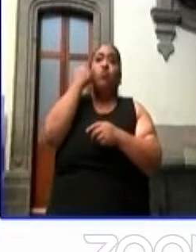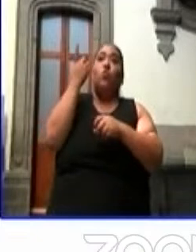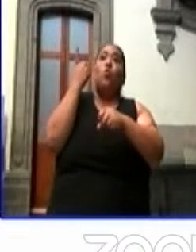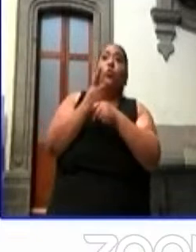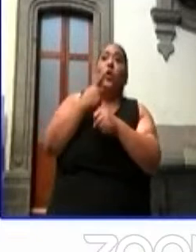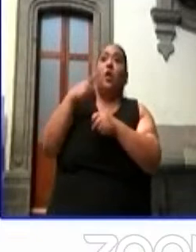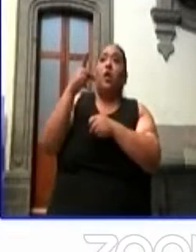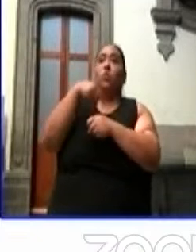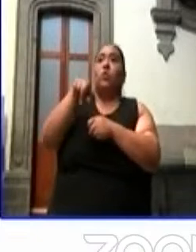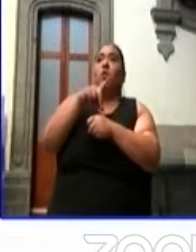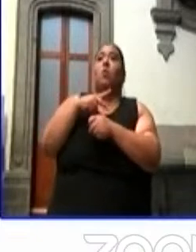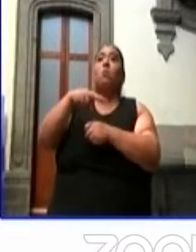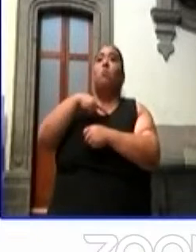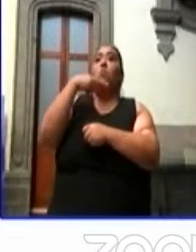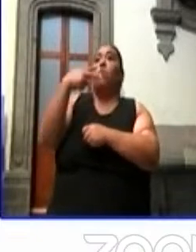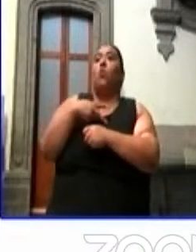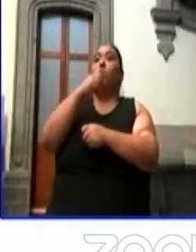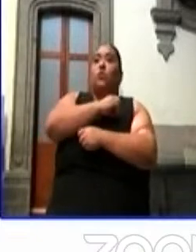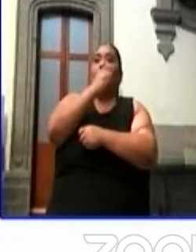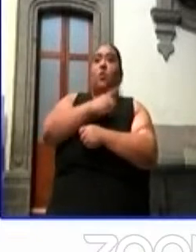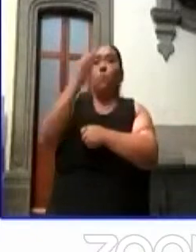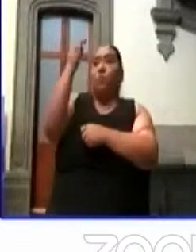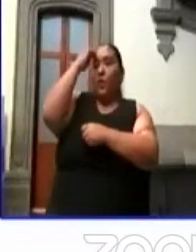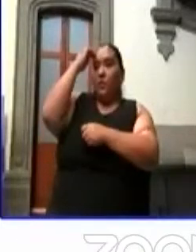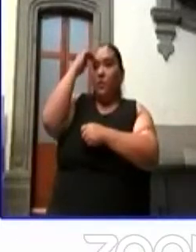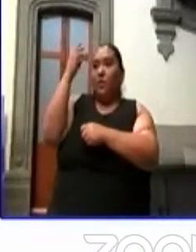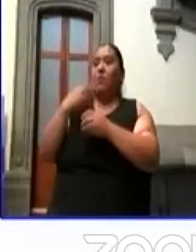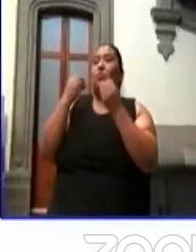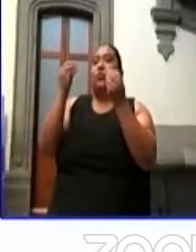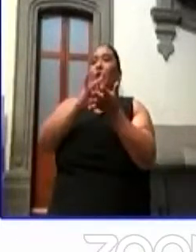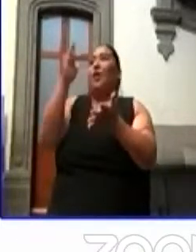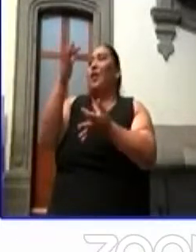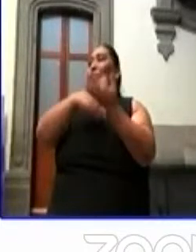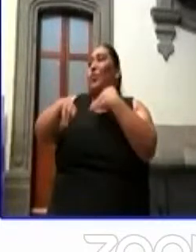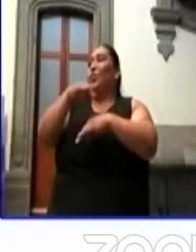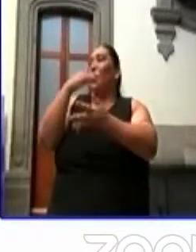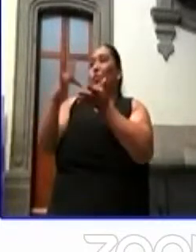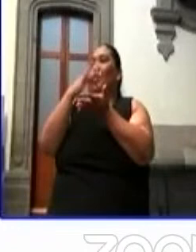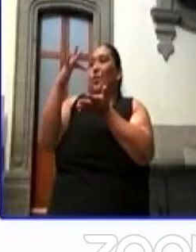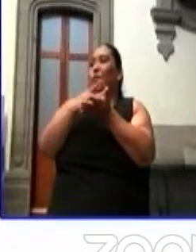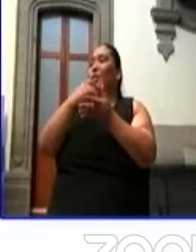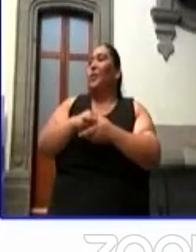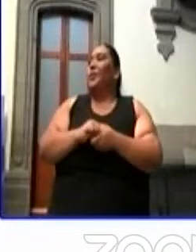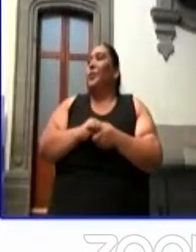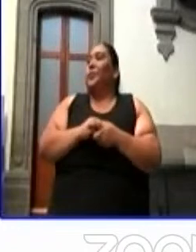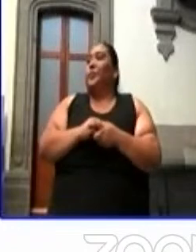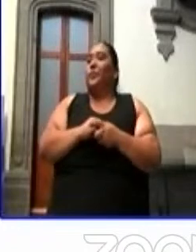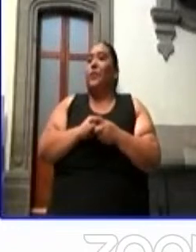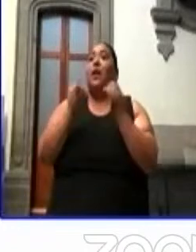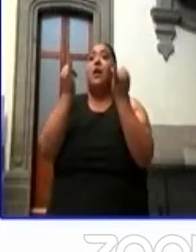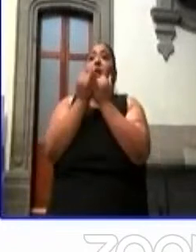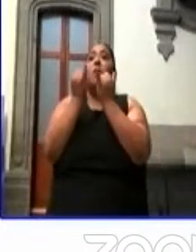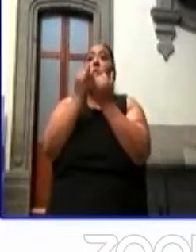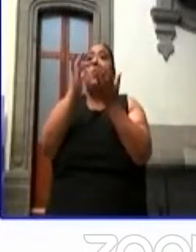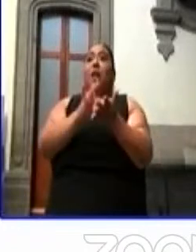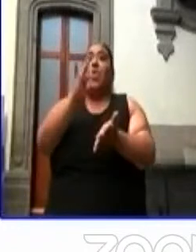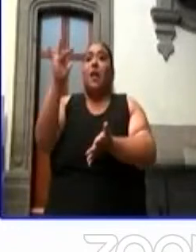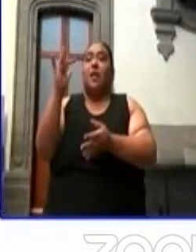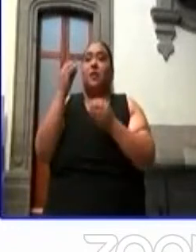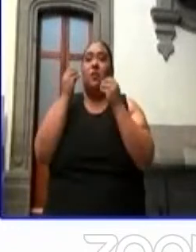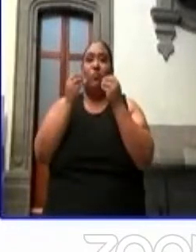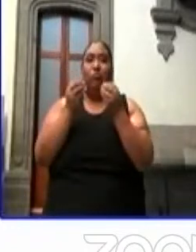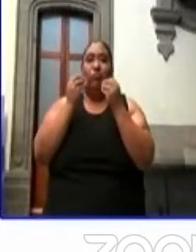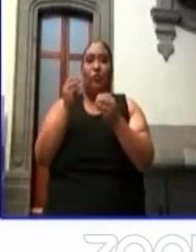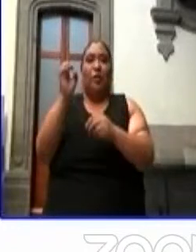Salud Mental. Muchísimas gracias, Nancy, por todos tus aportes. También agradecer muy, muy